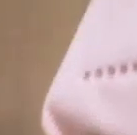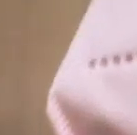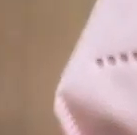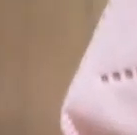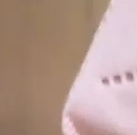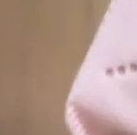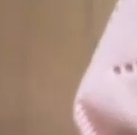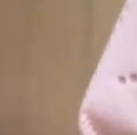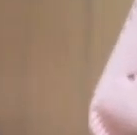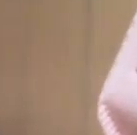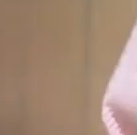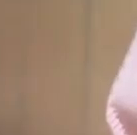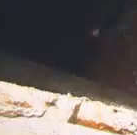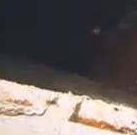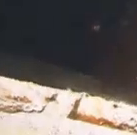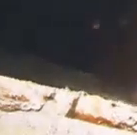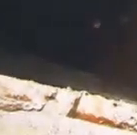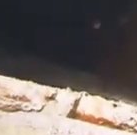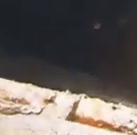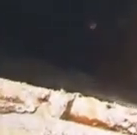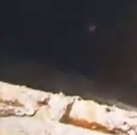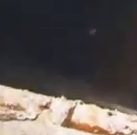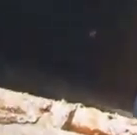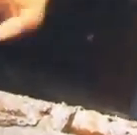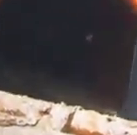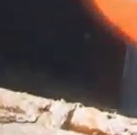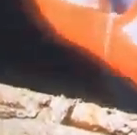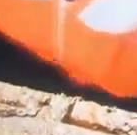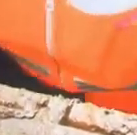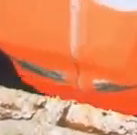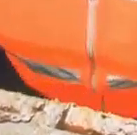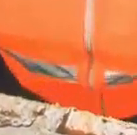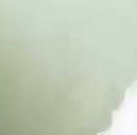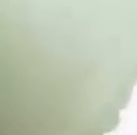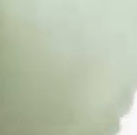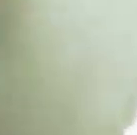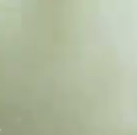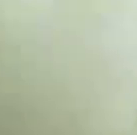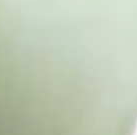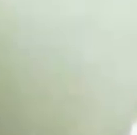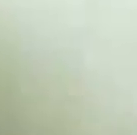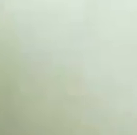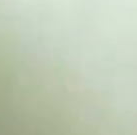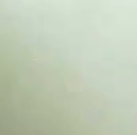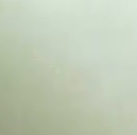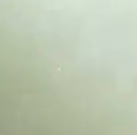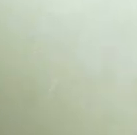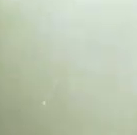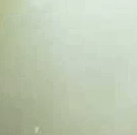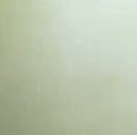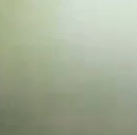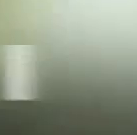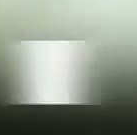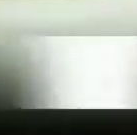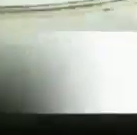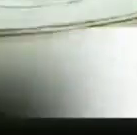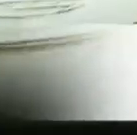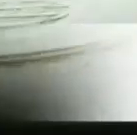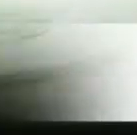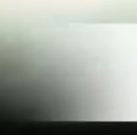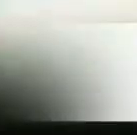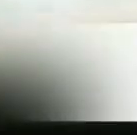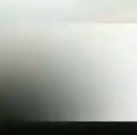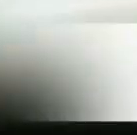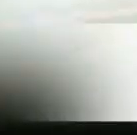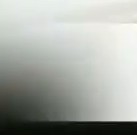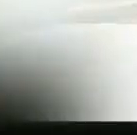pueda hacerte daño, nadie pueda hacerte daño. Hoy vas a comprender que el miedo se puede romper con un